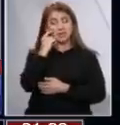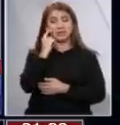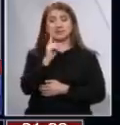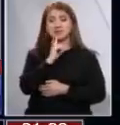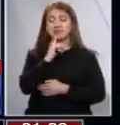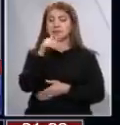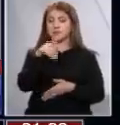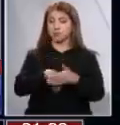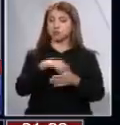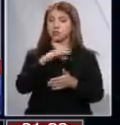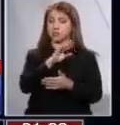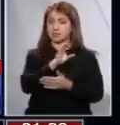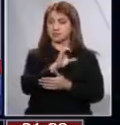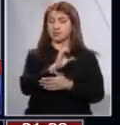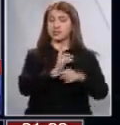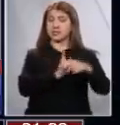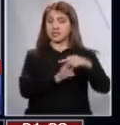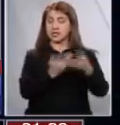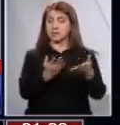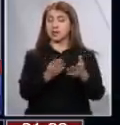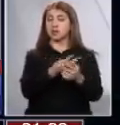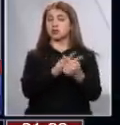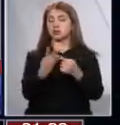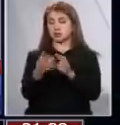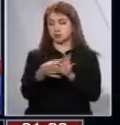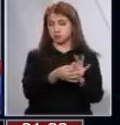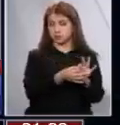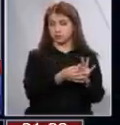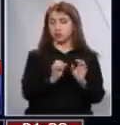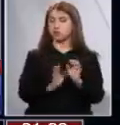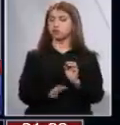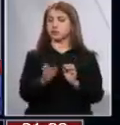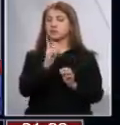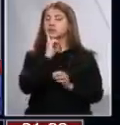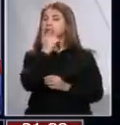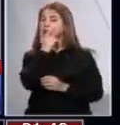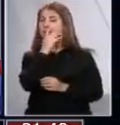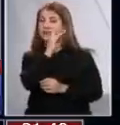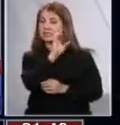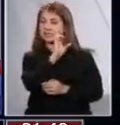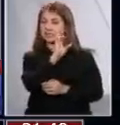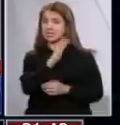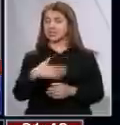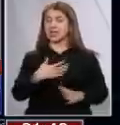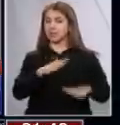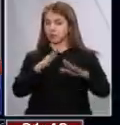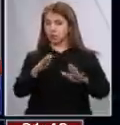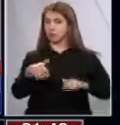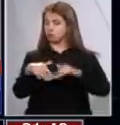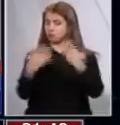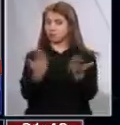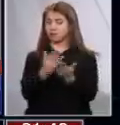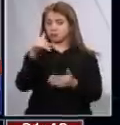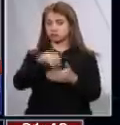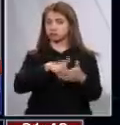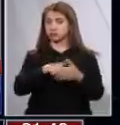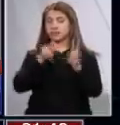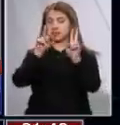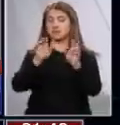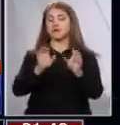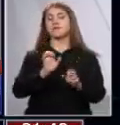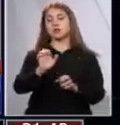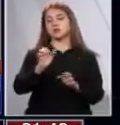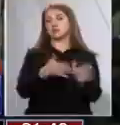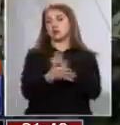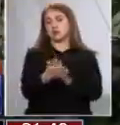cuentan con los votos de la Democracia Cristiana para las tres causales o todavía tienen dudas de que la DC vaya a apoyarlo en su totalidad respecto al tema de la violación,